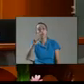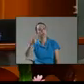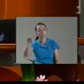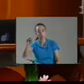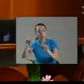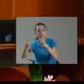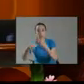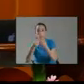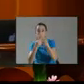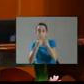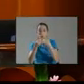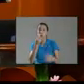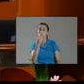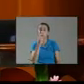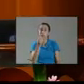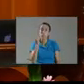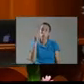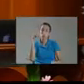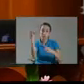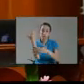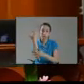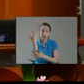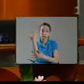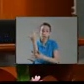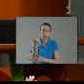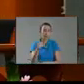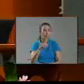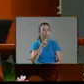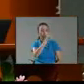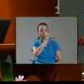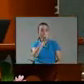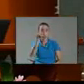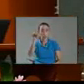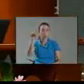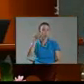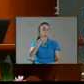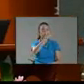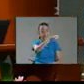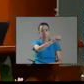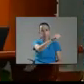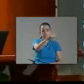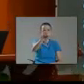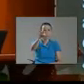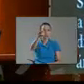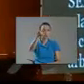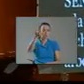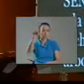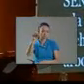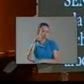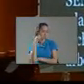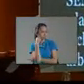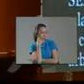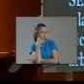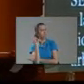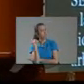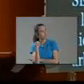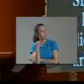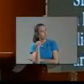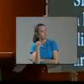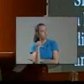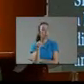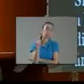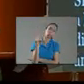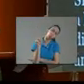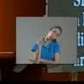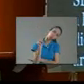tierra no las cumplen. Se pasa los semáforos en rojo, la línea continua, adelantamos igual, no más de 60